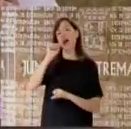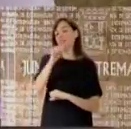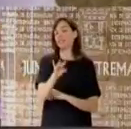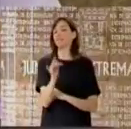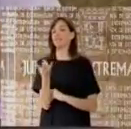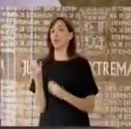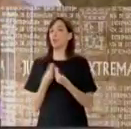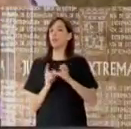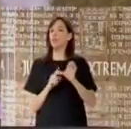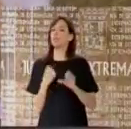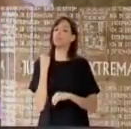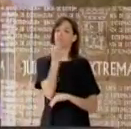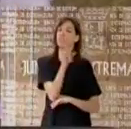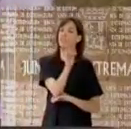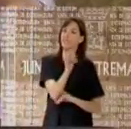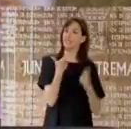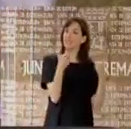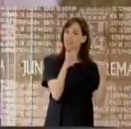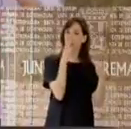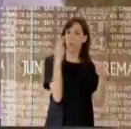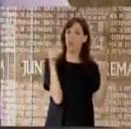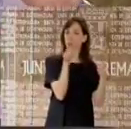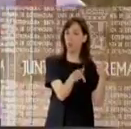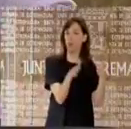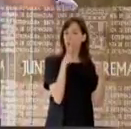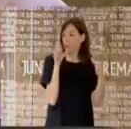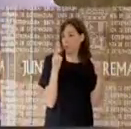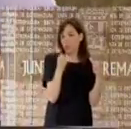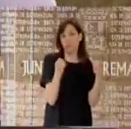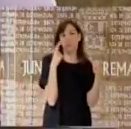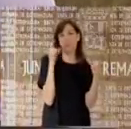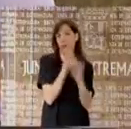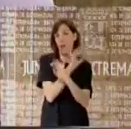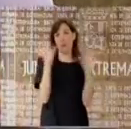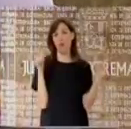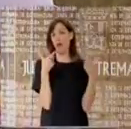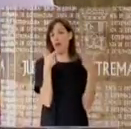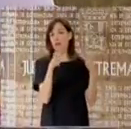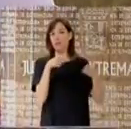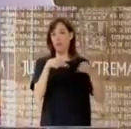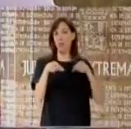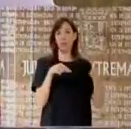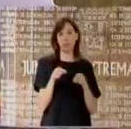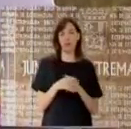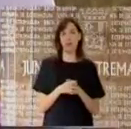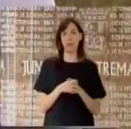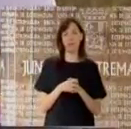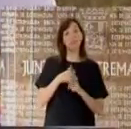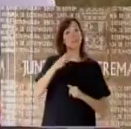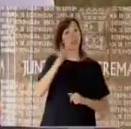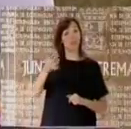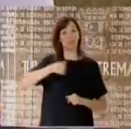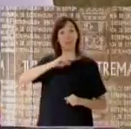estar la Junta de Extremadura porque es un apoyo claro y manifiesto al sector. que además quiero recordar que